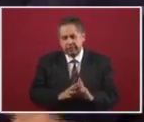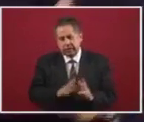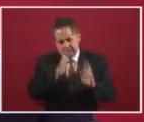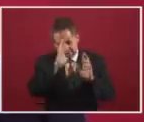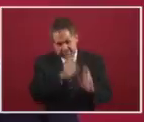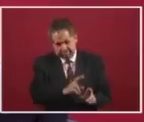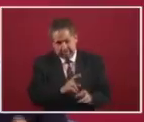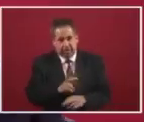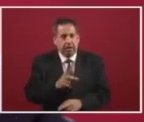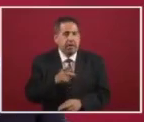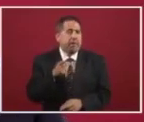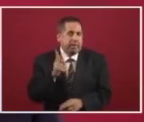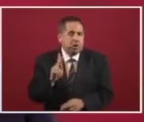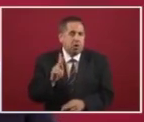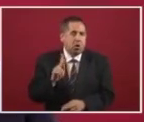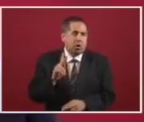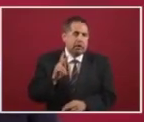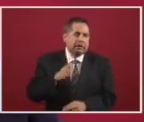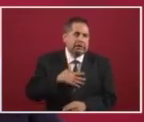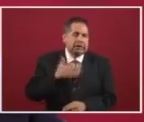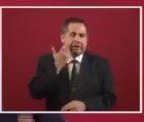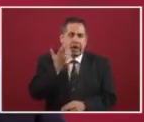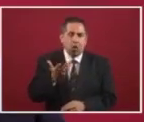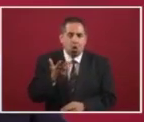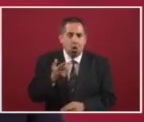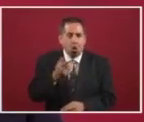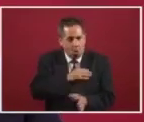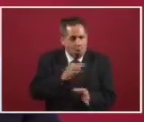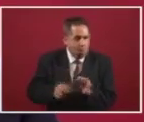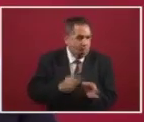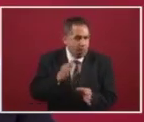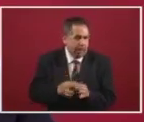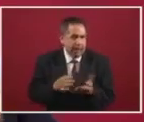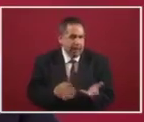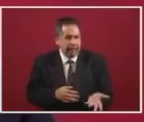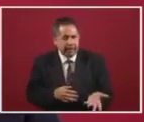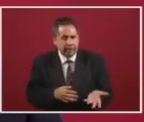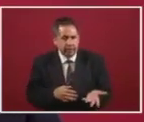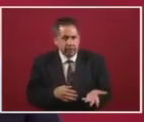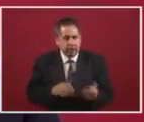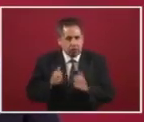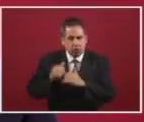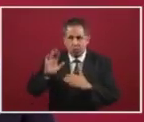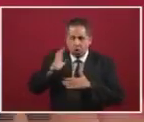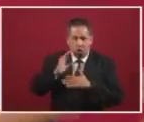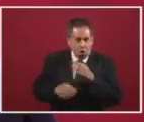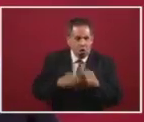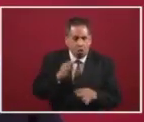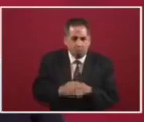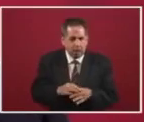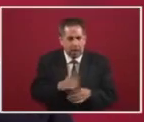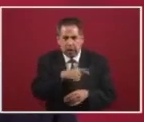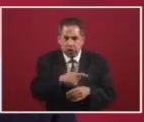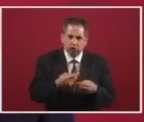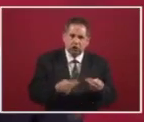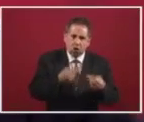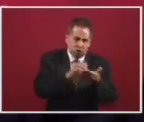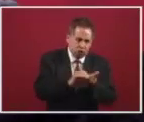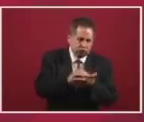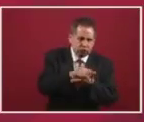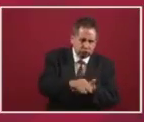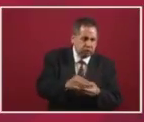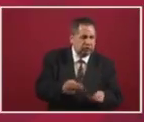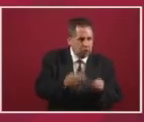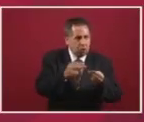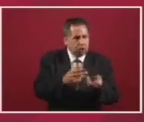pero lo que queremos es que se cumpla con el compromiso, que haya inversión. Les hablaba